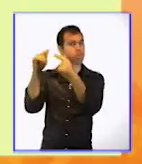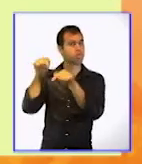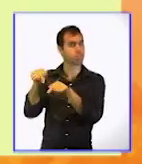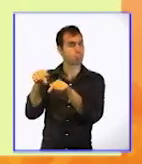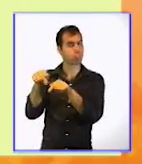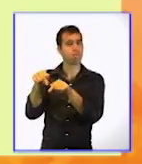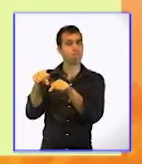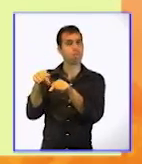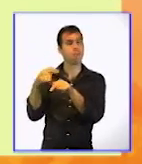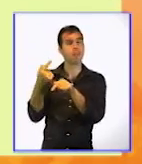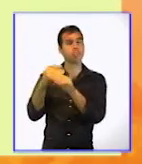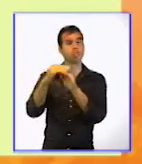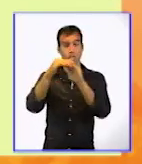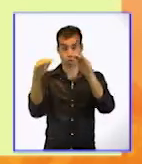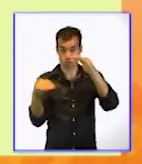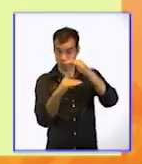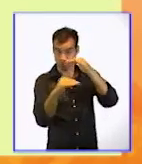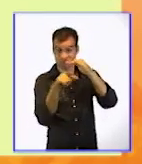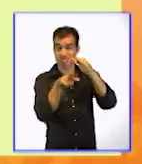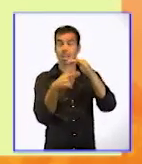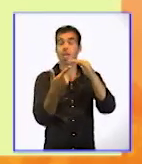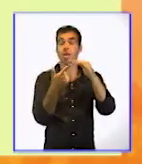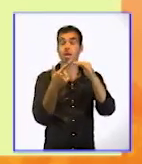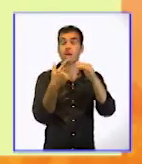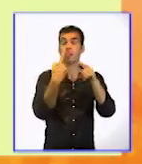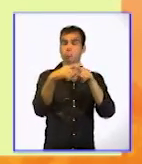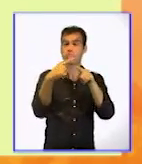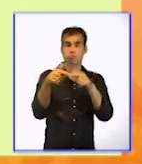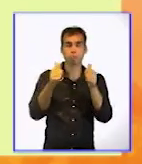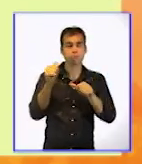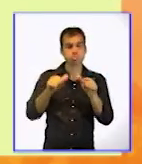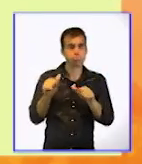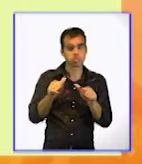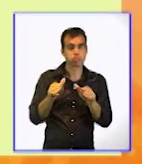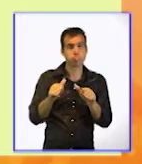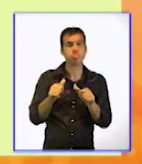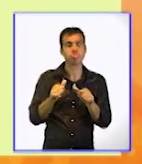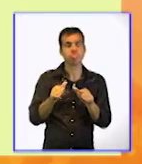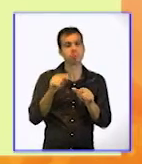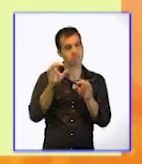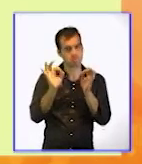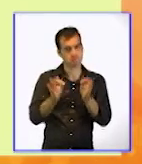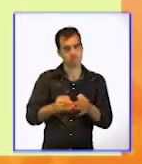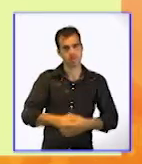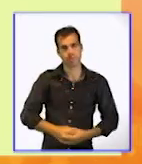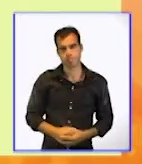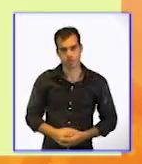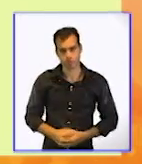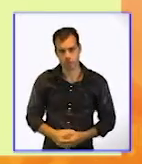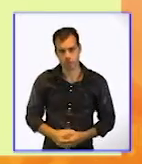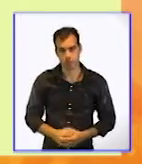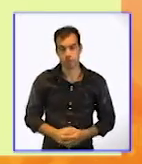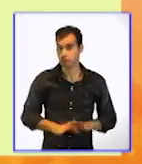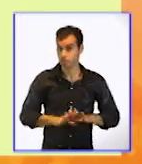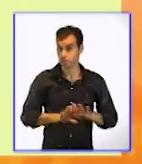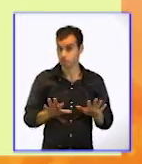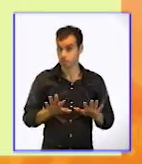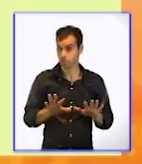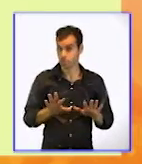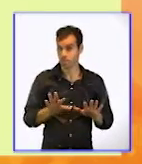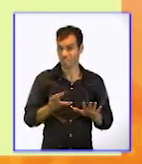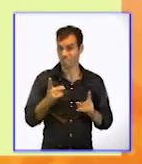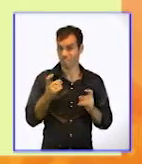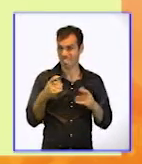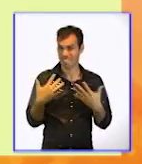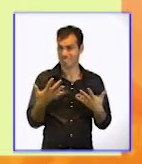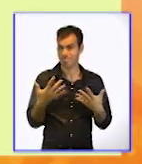reaccionantes sobre los productos de la concentración de los productos, valga la redundancia. Ahora, quedaría